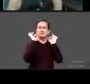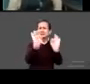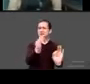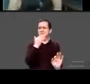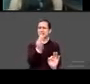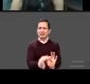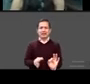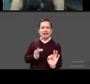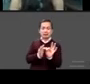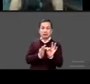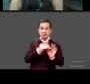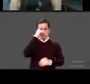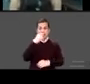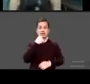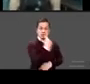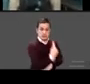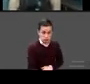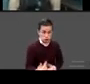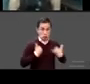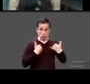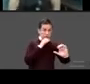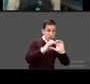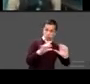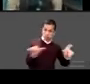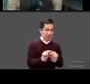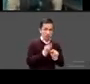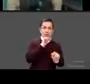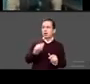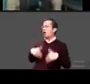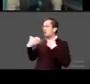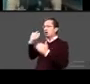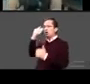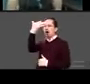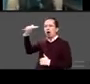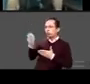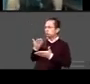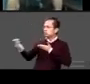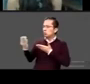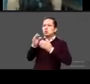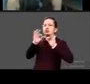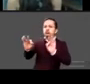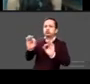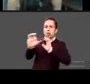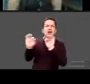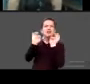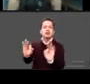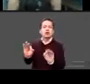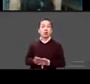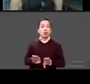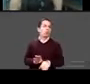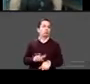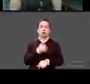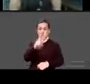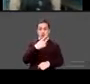adultas. La imagen que está al lado del texto nos lo dice muy bien. Nosotros resolvemos los conflictos de forma